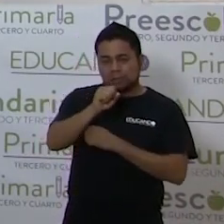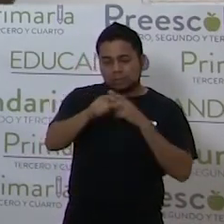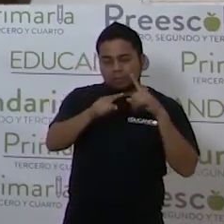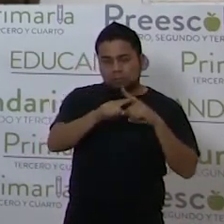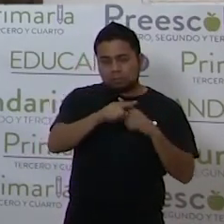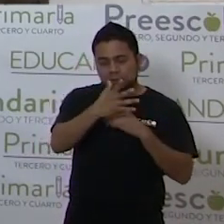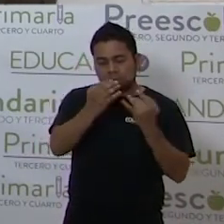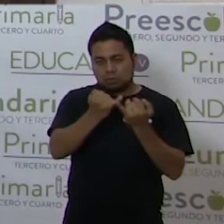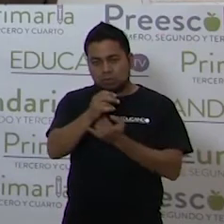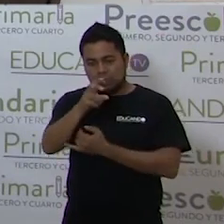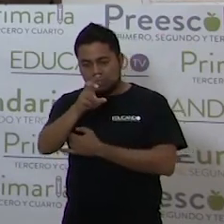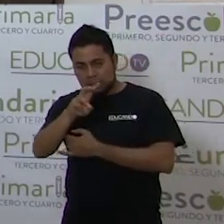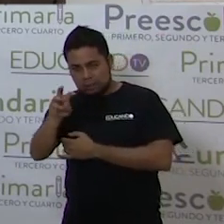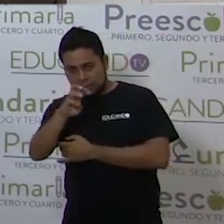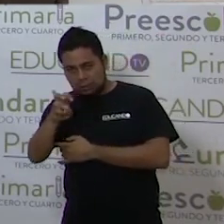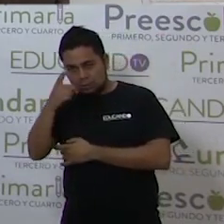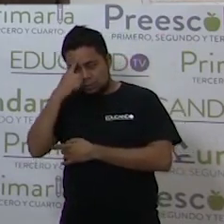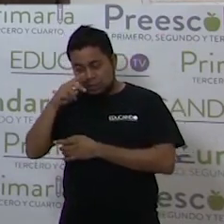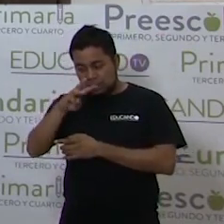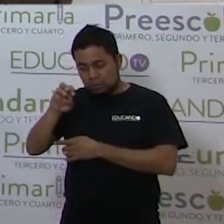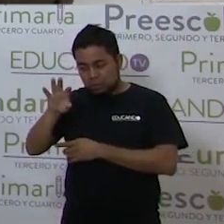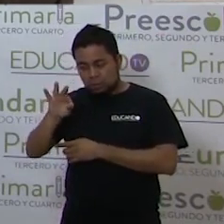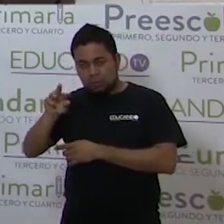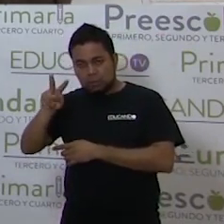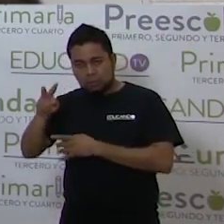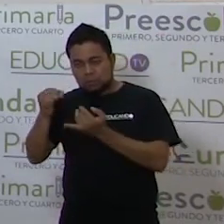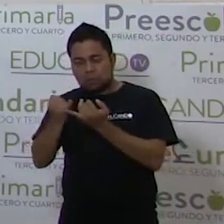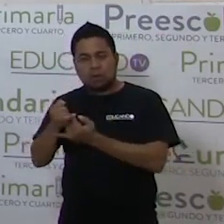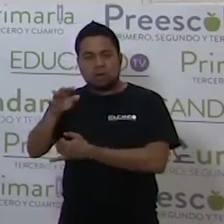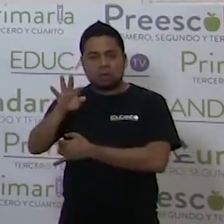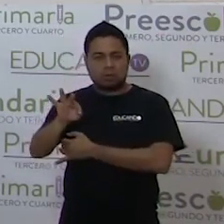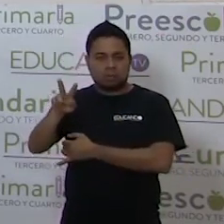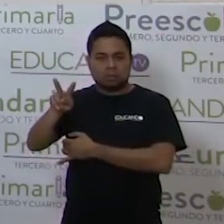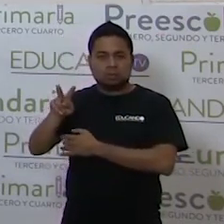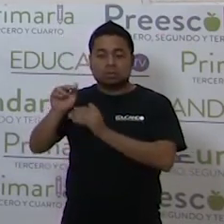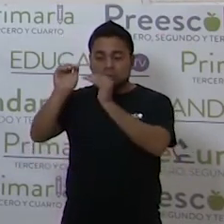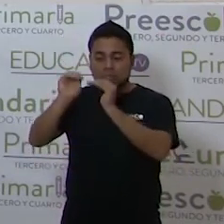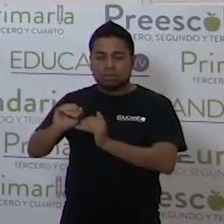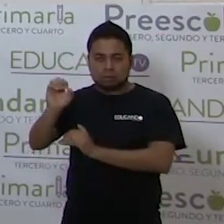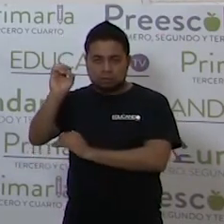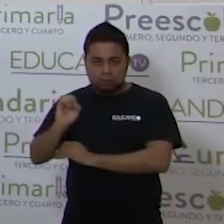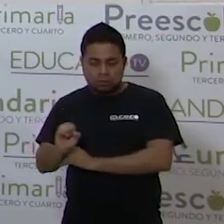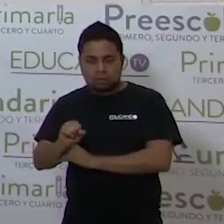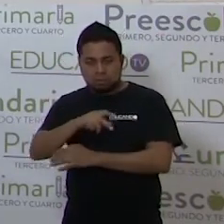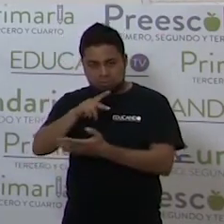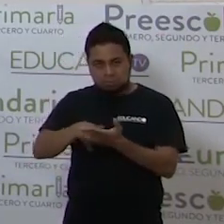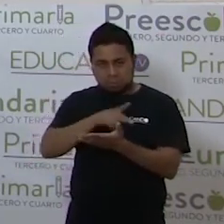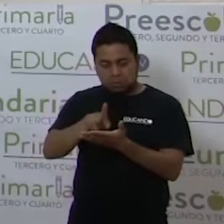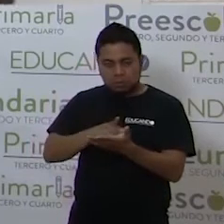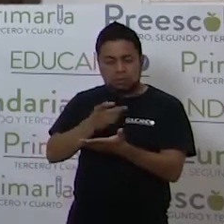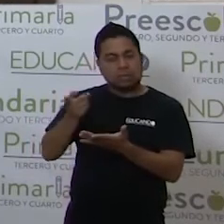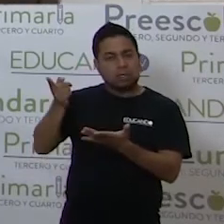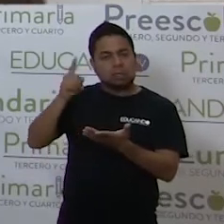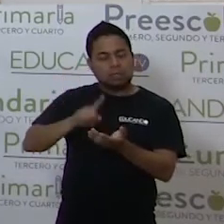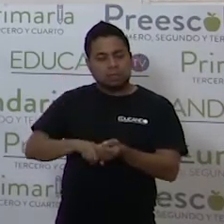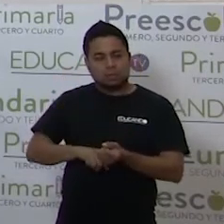300 para 342 42 y bajamos el cero cuántas veces cabe